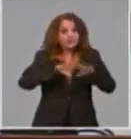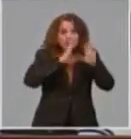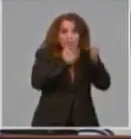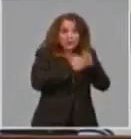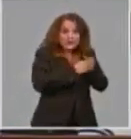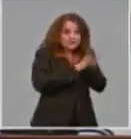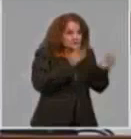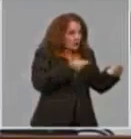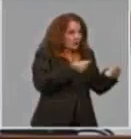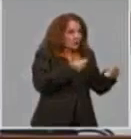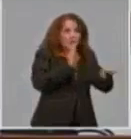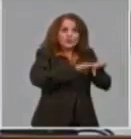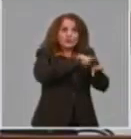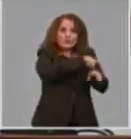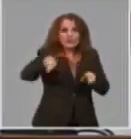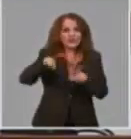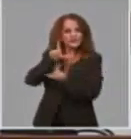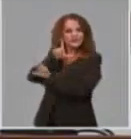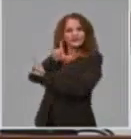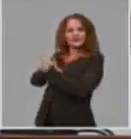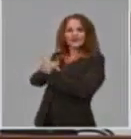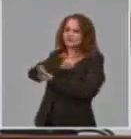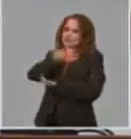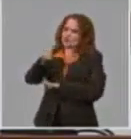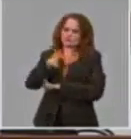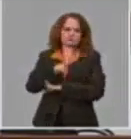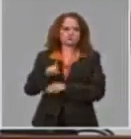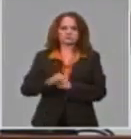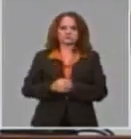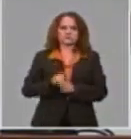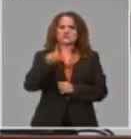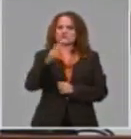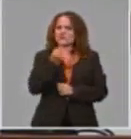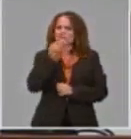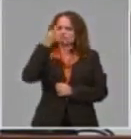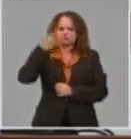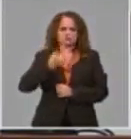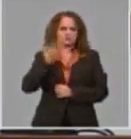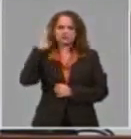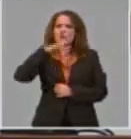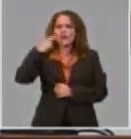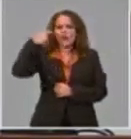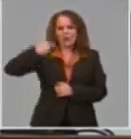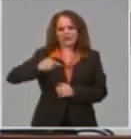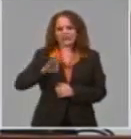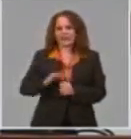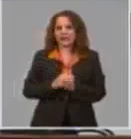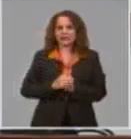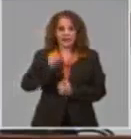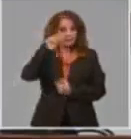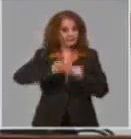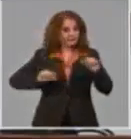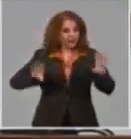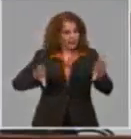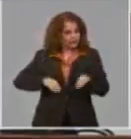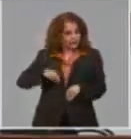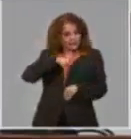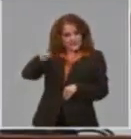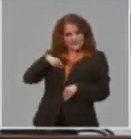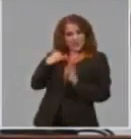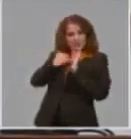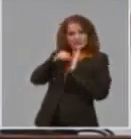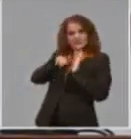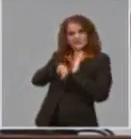ilegalidad. Eso es deshonesto, ese es un planteamiento deshonesto. El que asuma ese planteamiento está